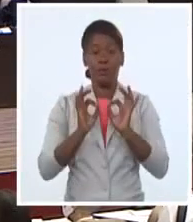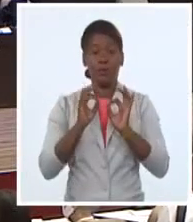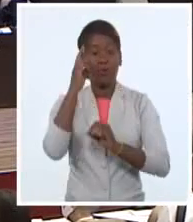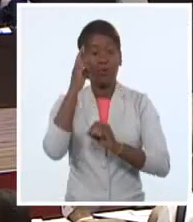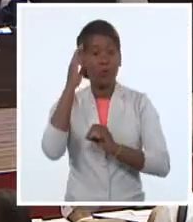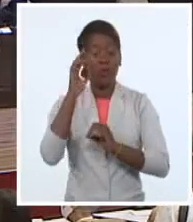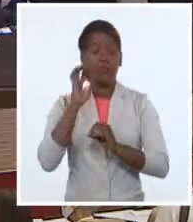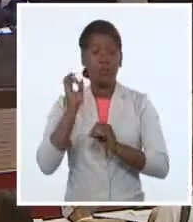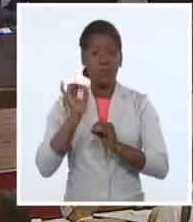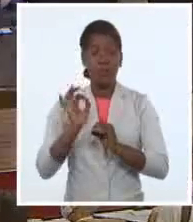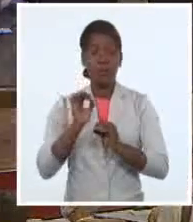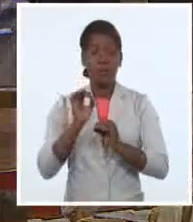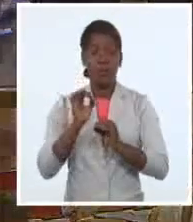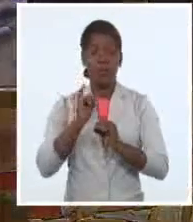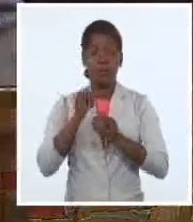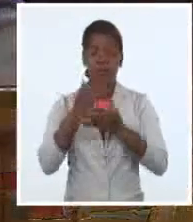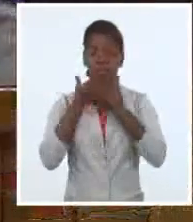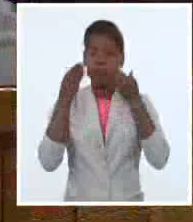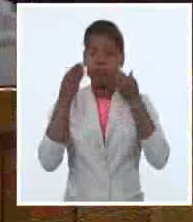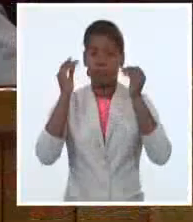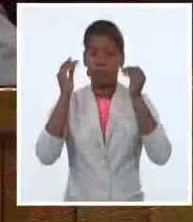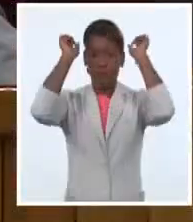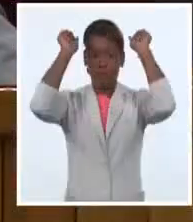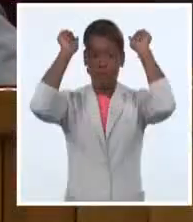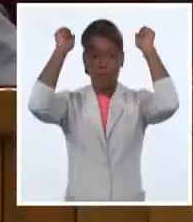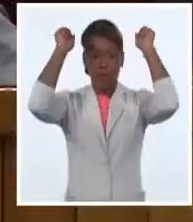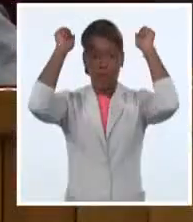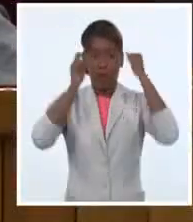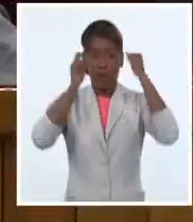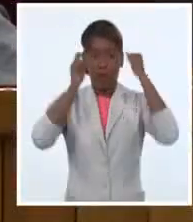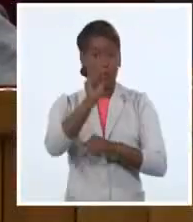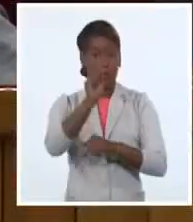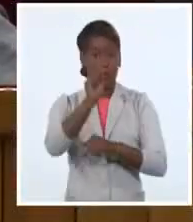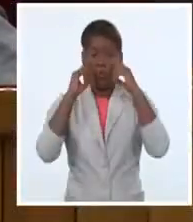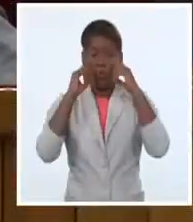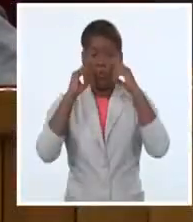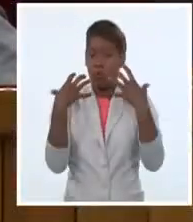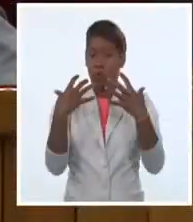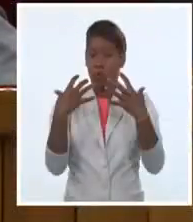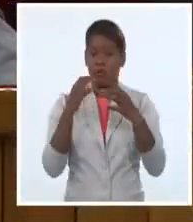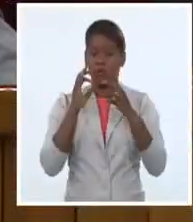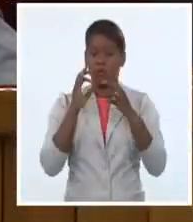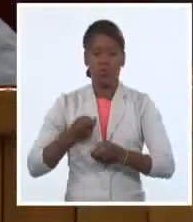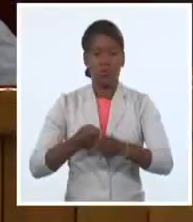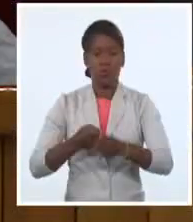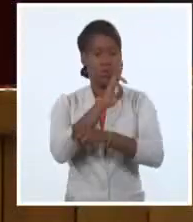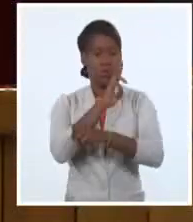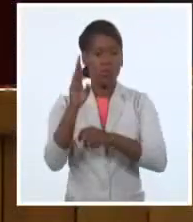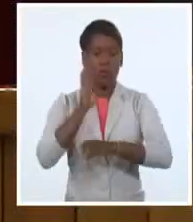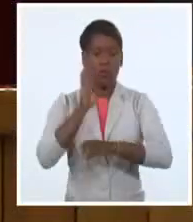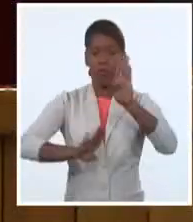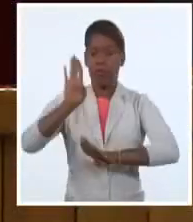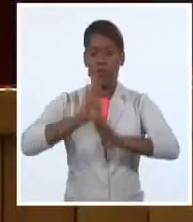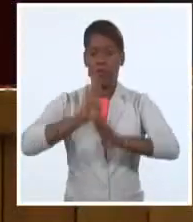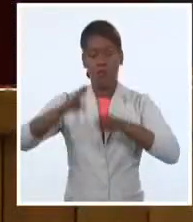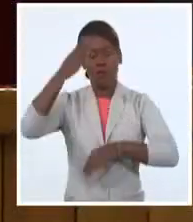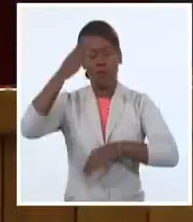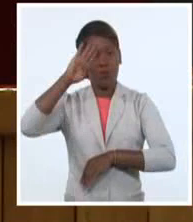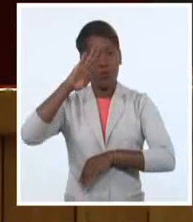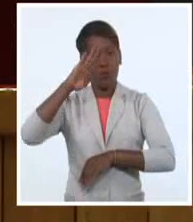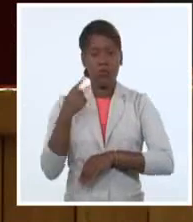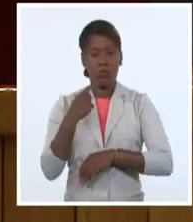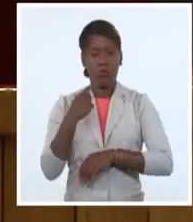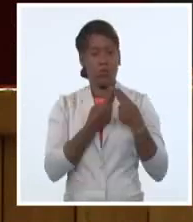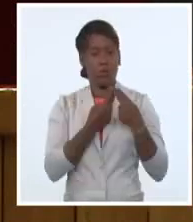Camilo Cienfuegos, símbolo de cubanía, de coraje, héroe eterno de la juventud cubana y como ella,